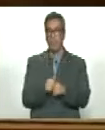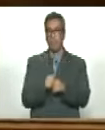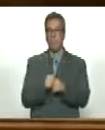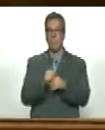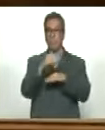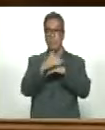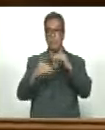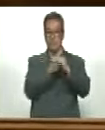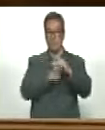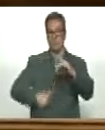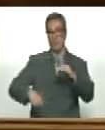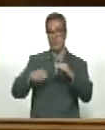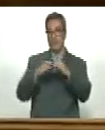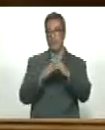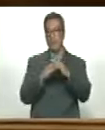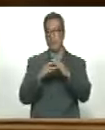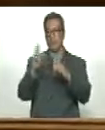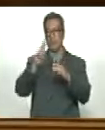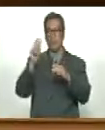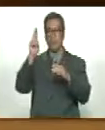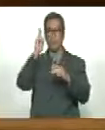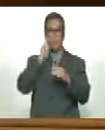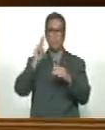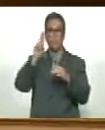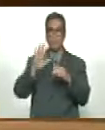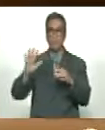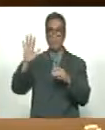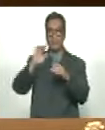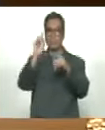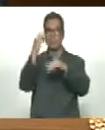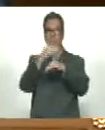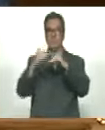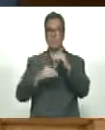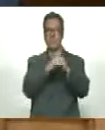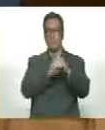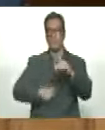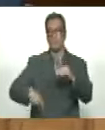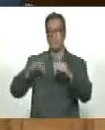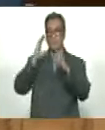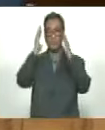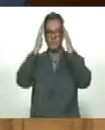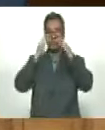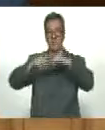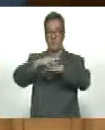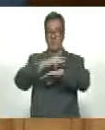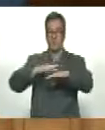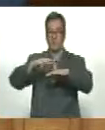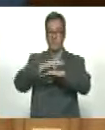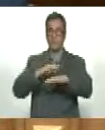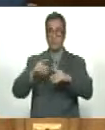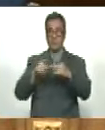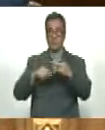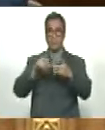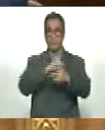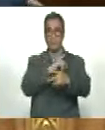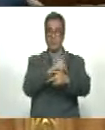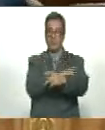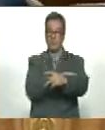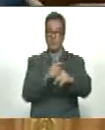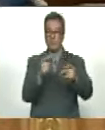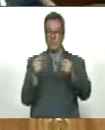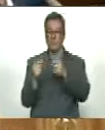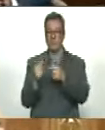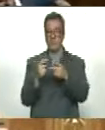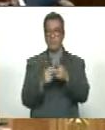la vicepresidenta ejecutiva de la República Bolivariana de Venezuela, primera vicepresidenta del Consejo de Ministros y ministra del Poder Popular